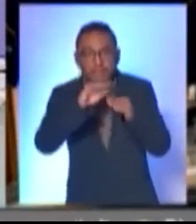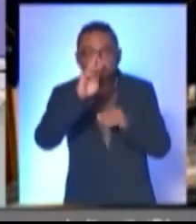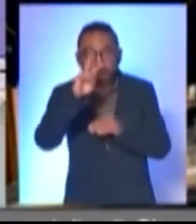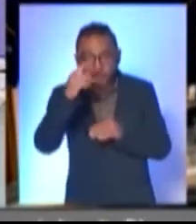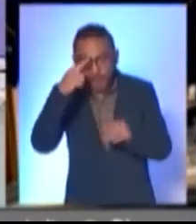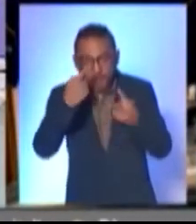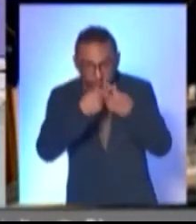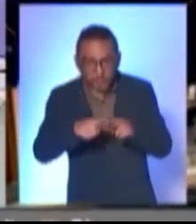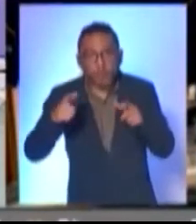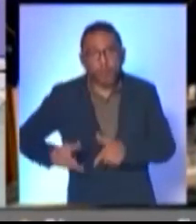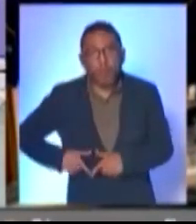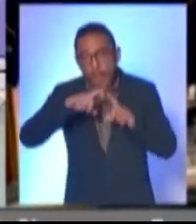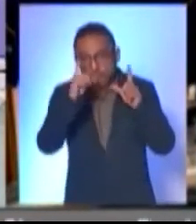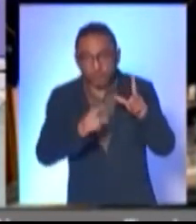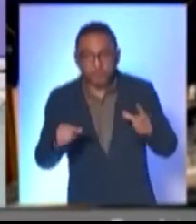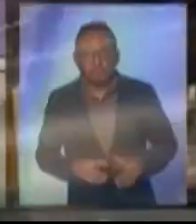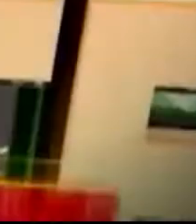Nacional.